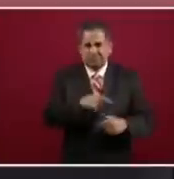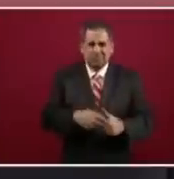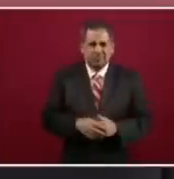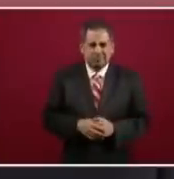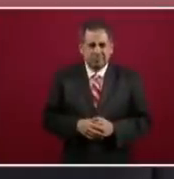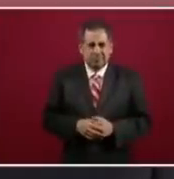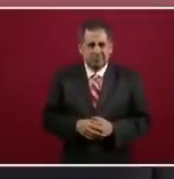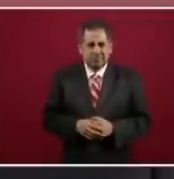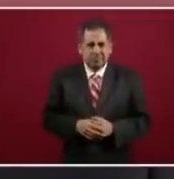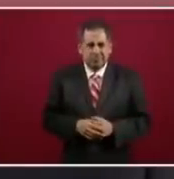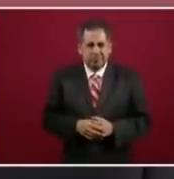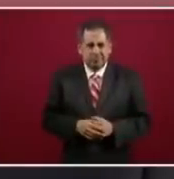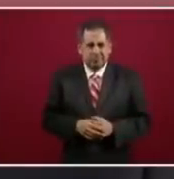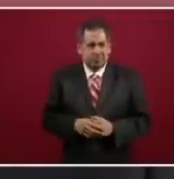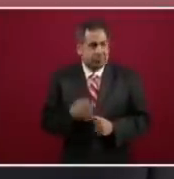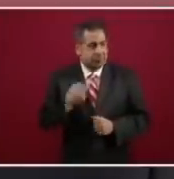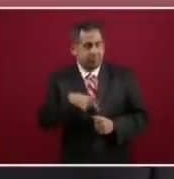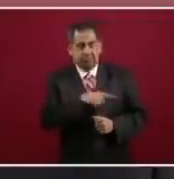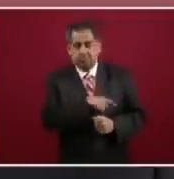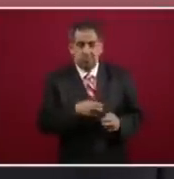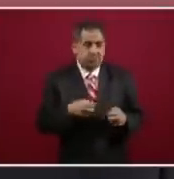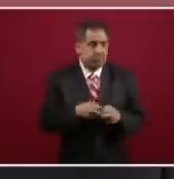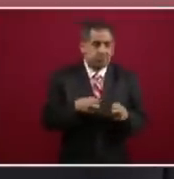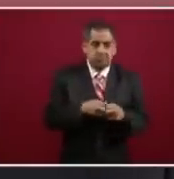los conservadores muy nerviosos